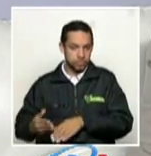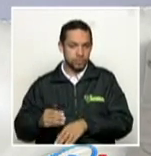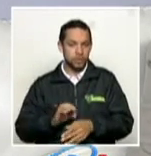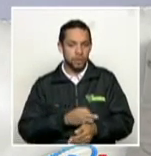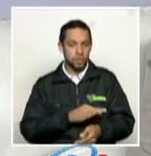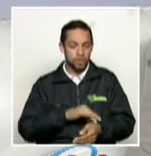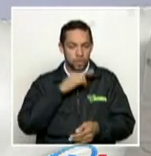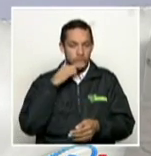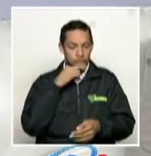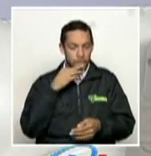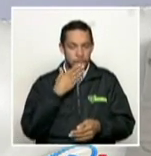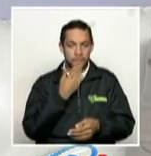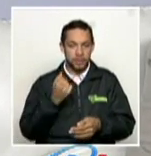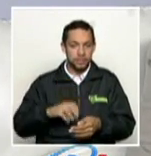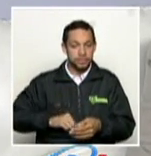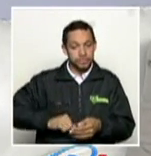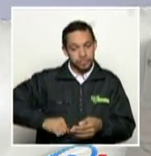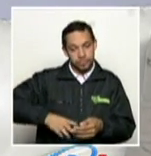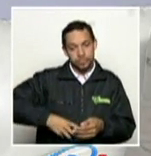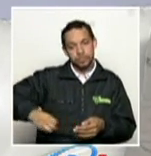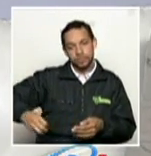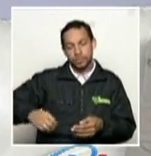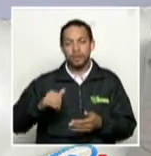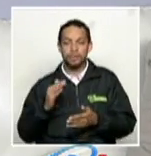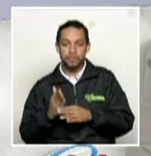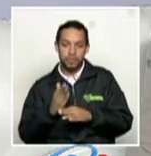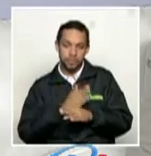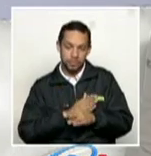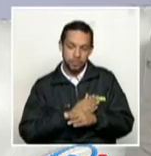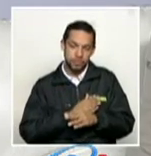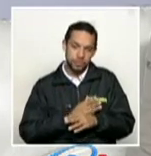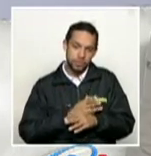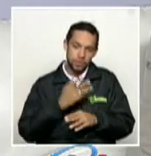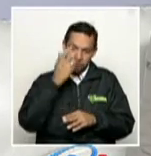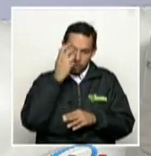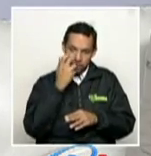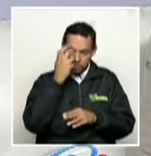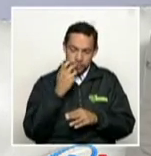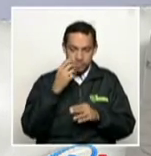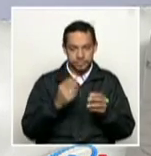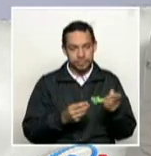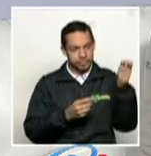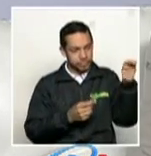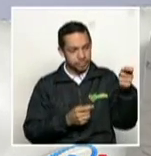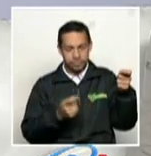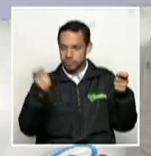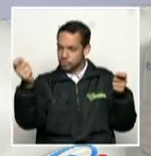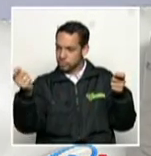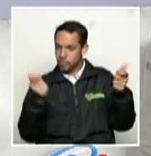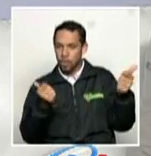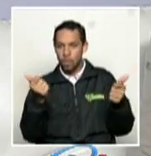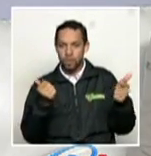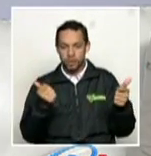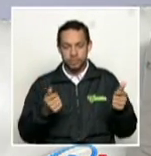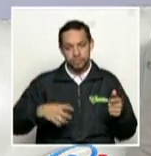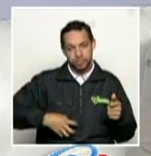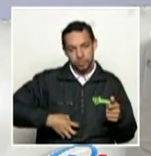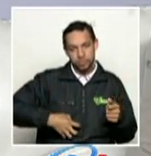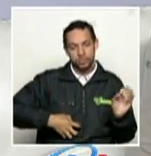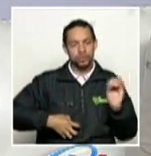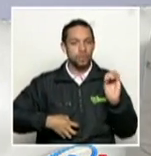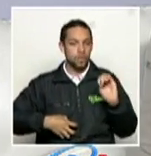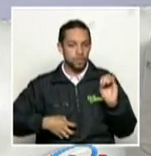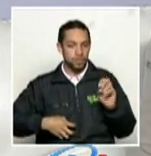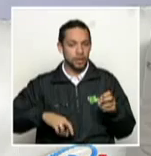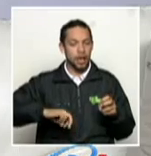se retira el vaso. Pero sería muy bueno definir ya todos los estudios, a ver si el problema está en el vaso para retirarlo o